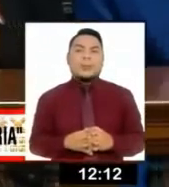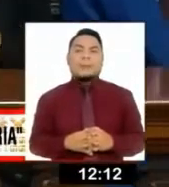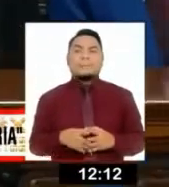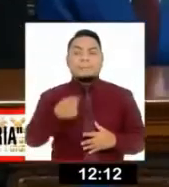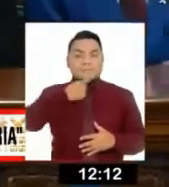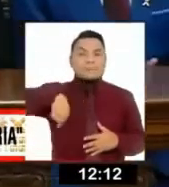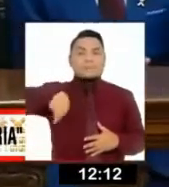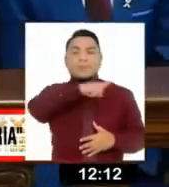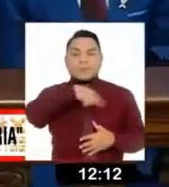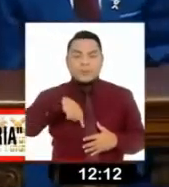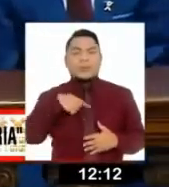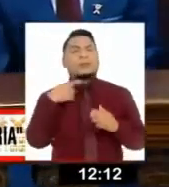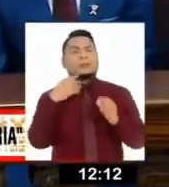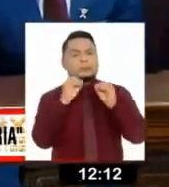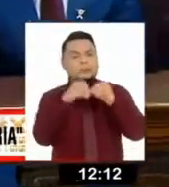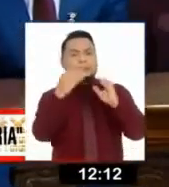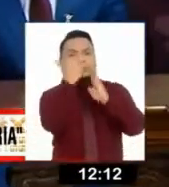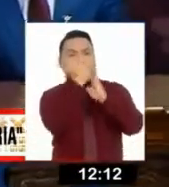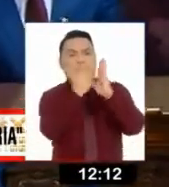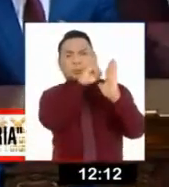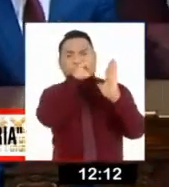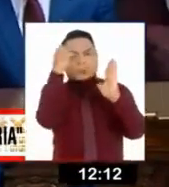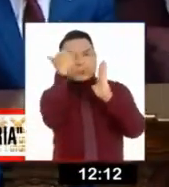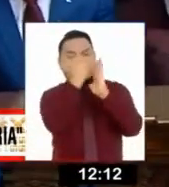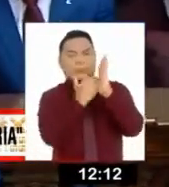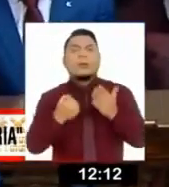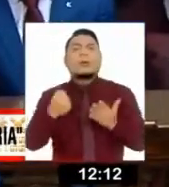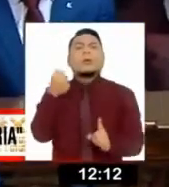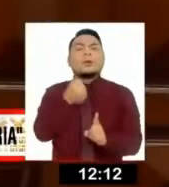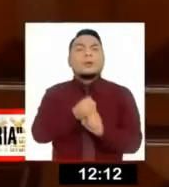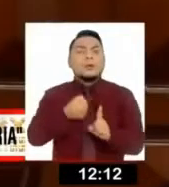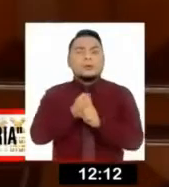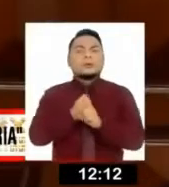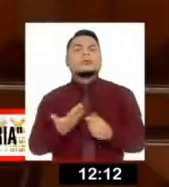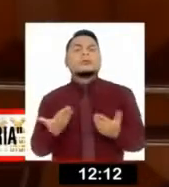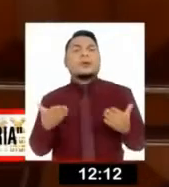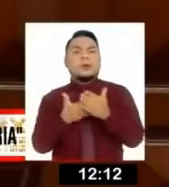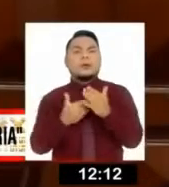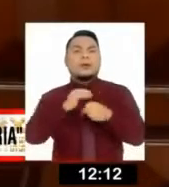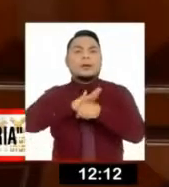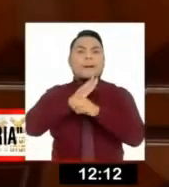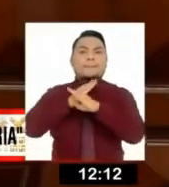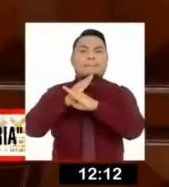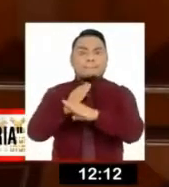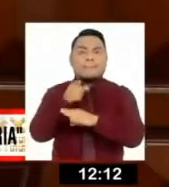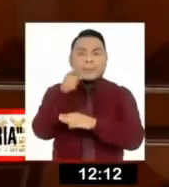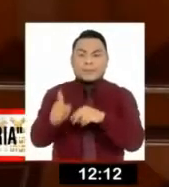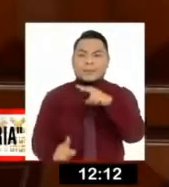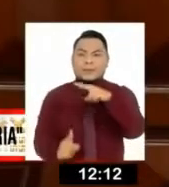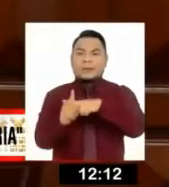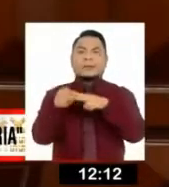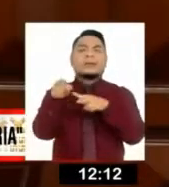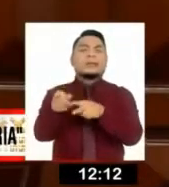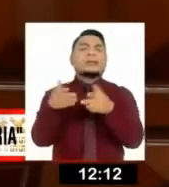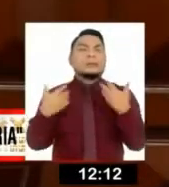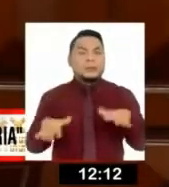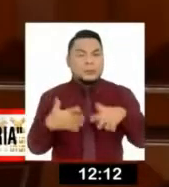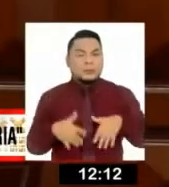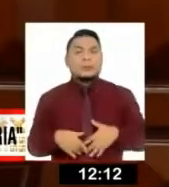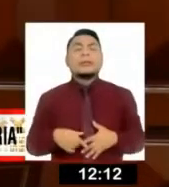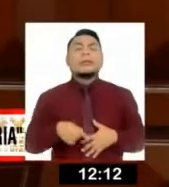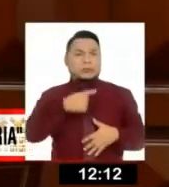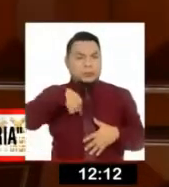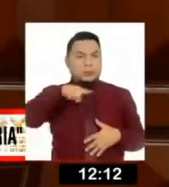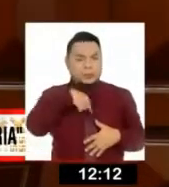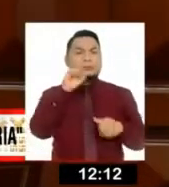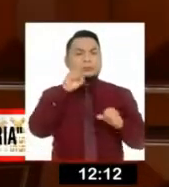Nuestras líneas políticas. La lucha contra la pandemia del COVID-19. Preservar la